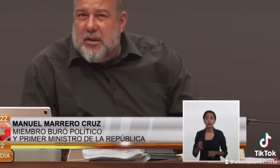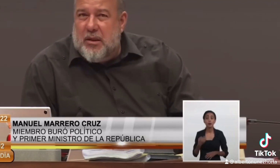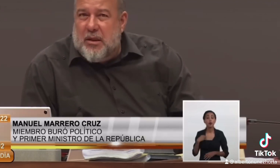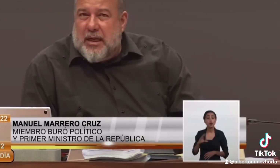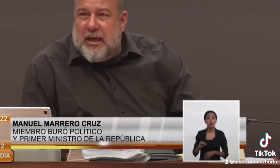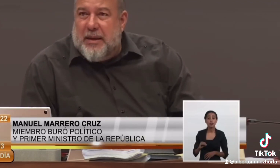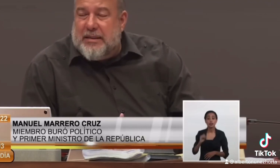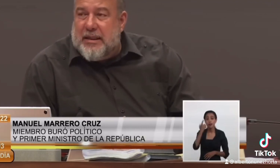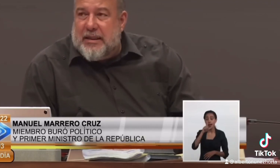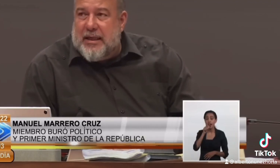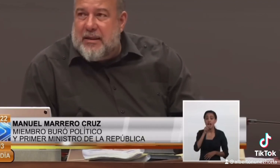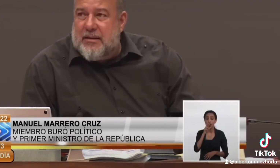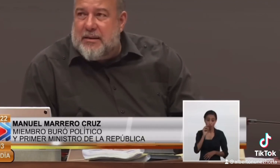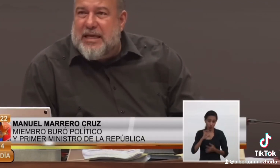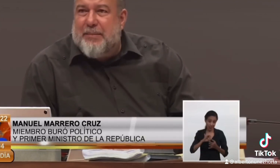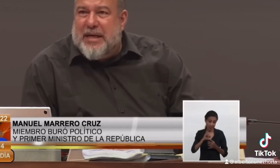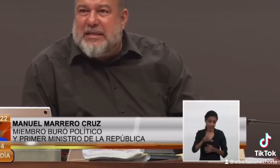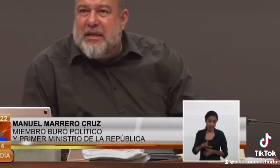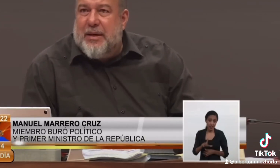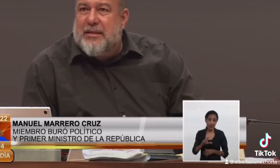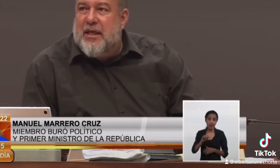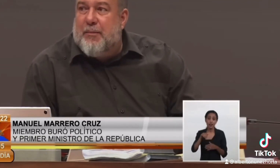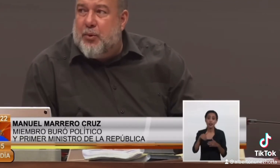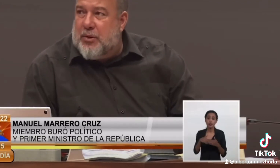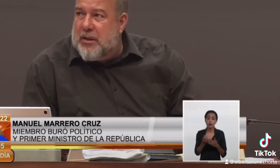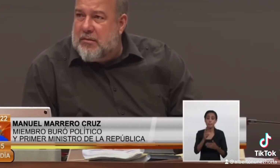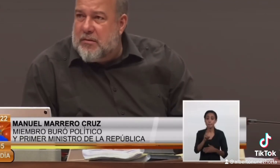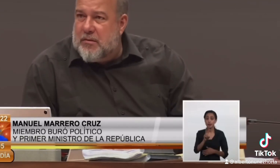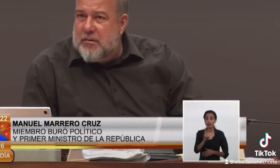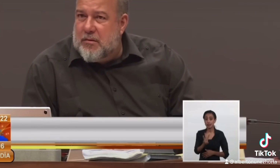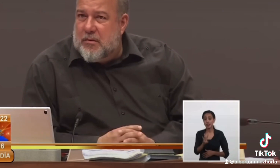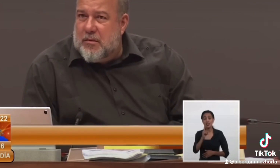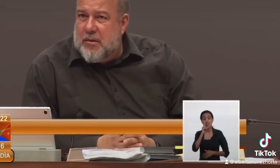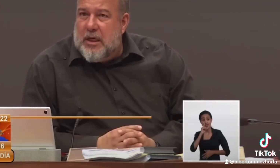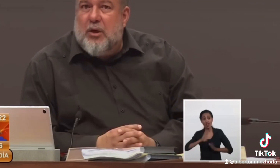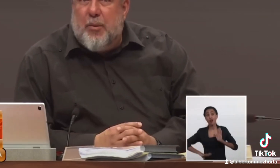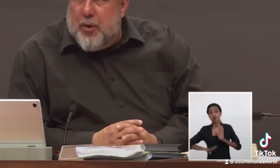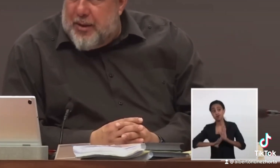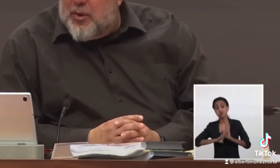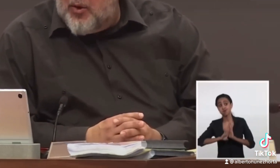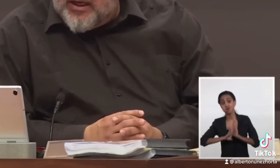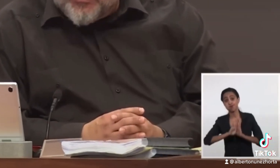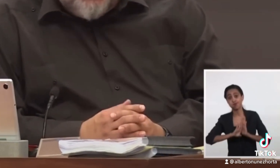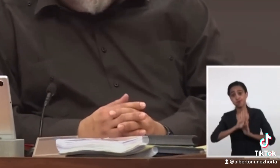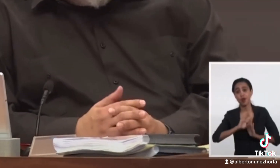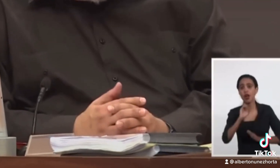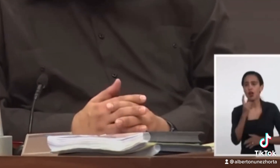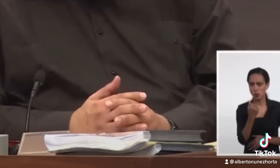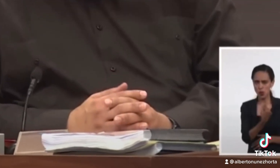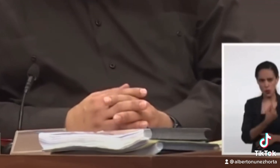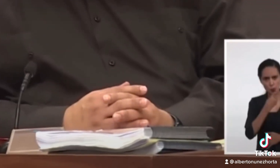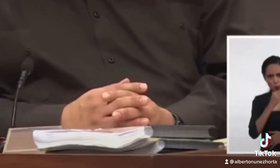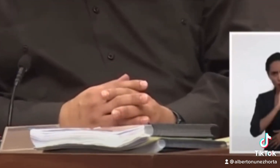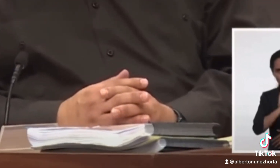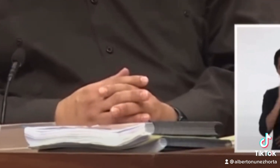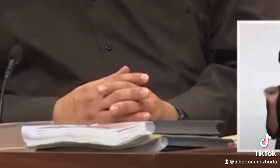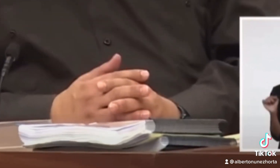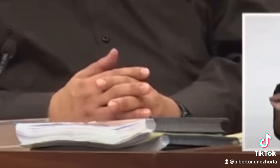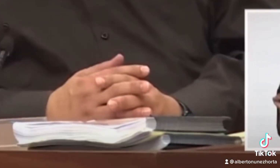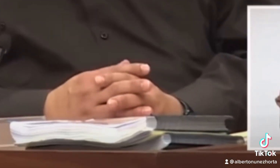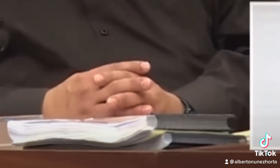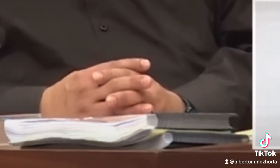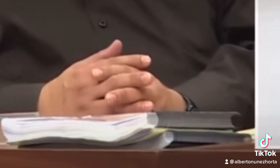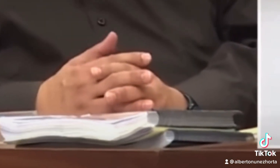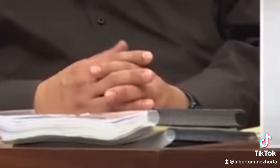Alejandro, que el 23 se perciba ese despunte y lo podemos lograr. No nos queda para la menor